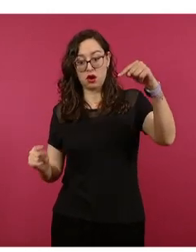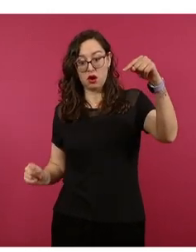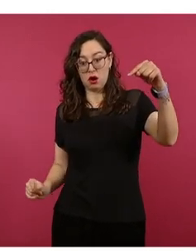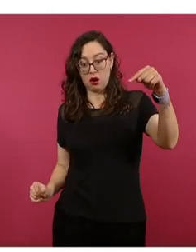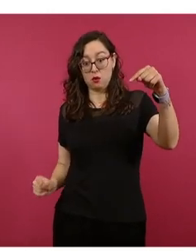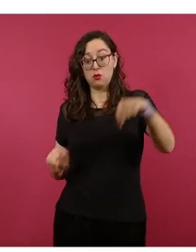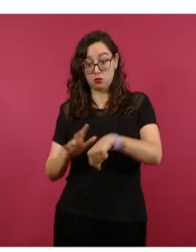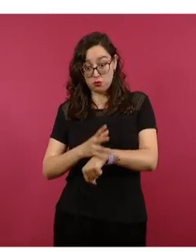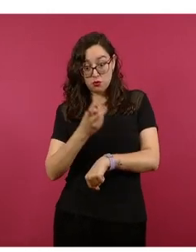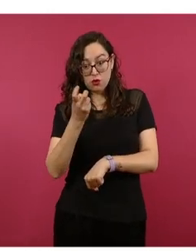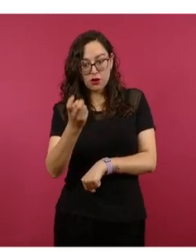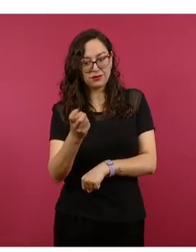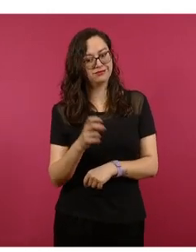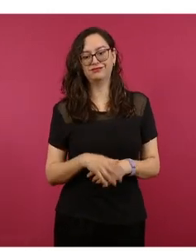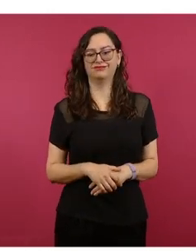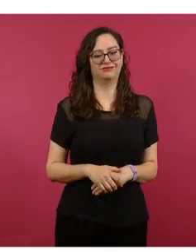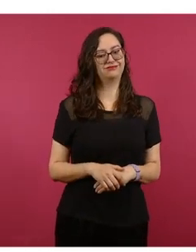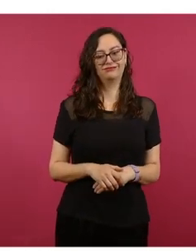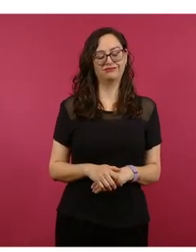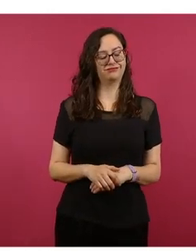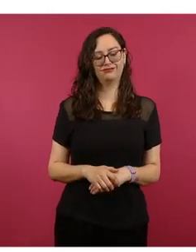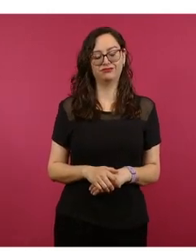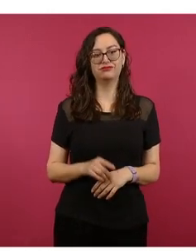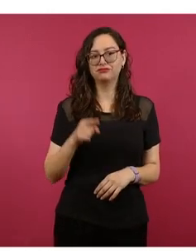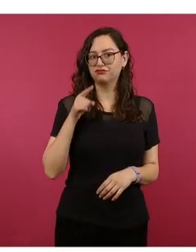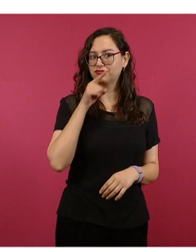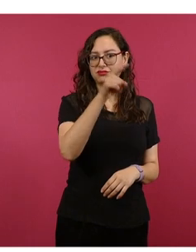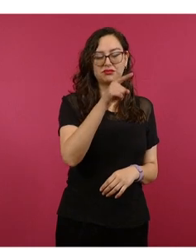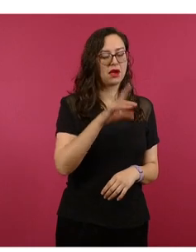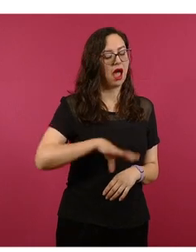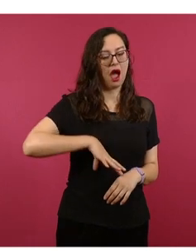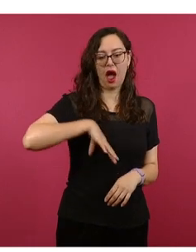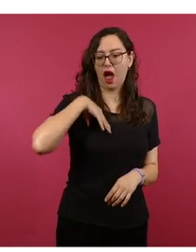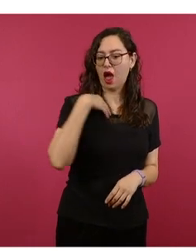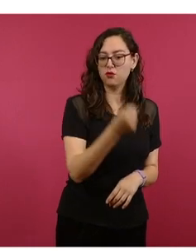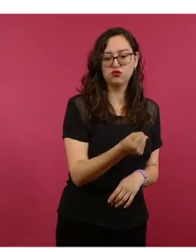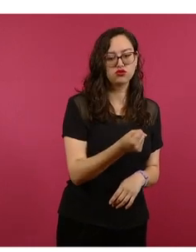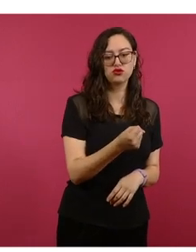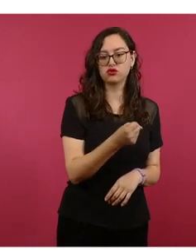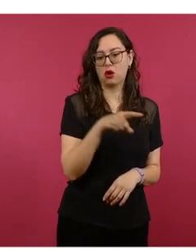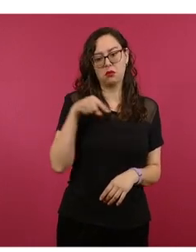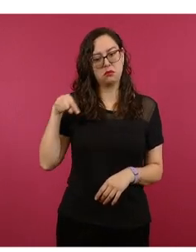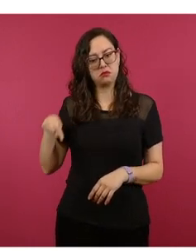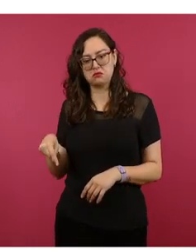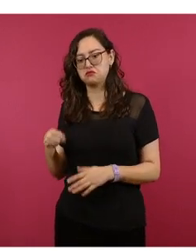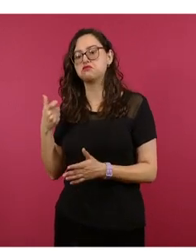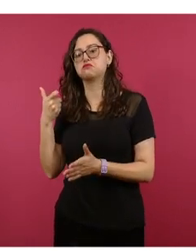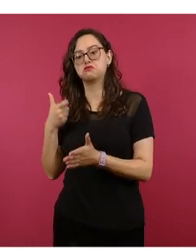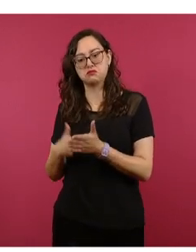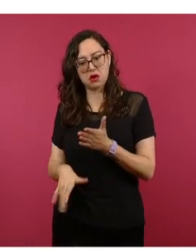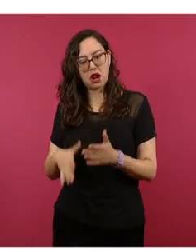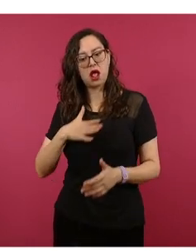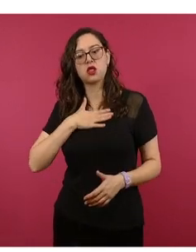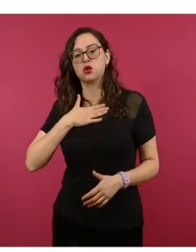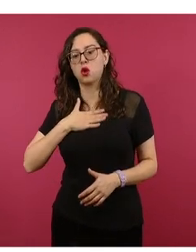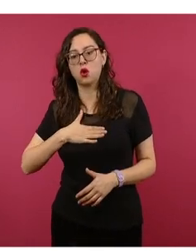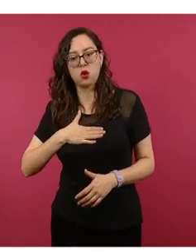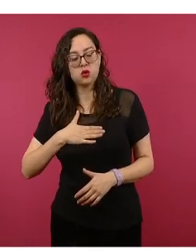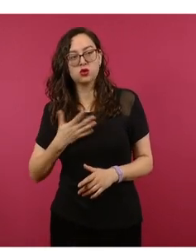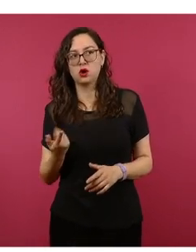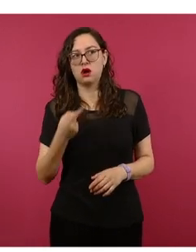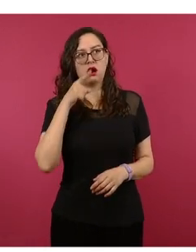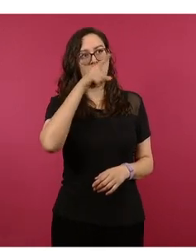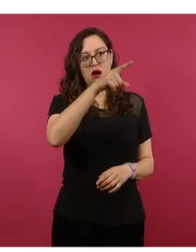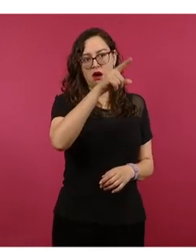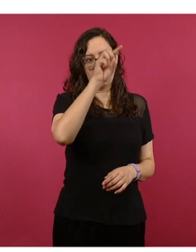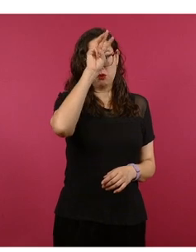reiteradamente, son referentes y lo estamos viendo. En una misma zona metropolitana como la de Monterrey, diferencias también de 4 pesos,